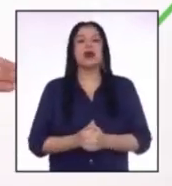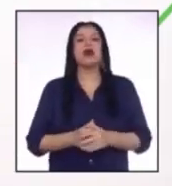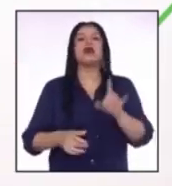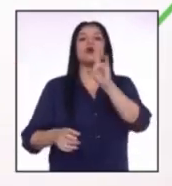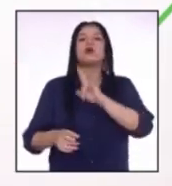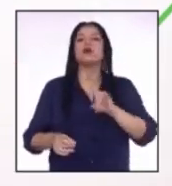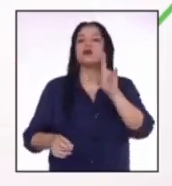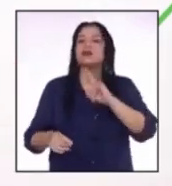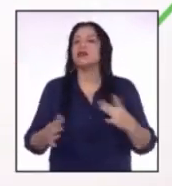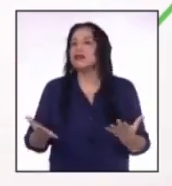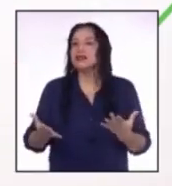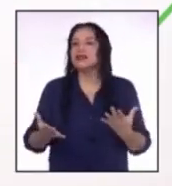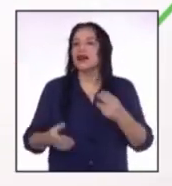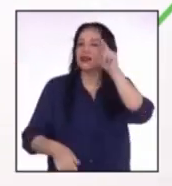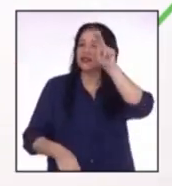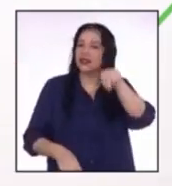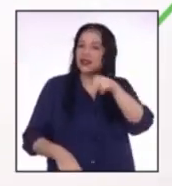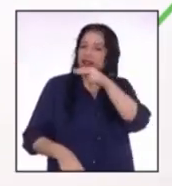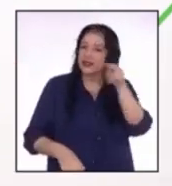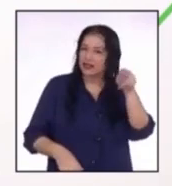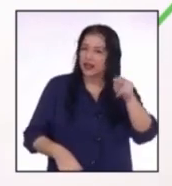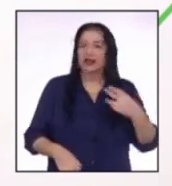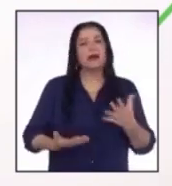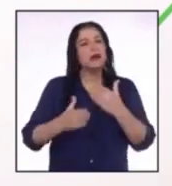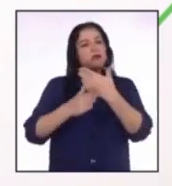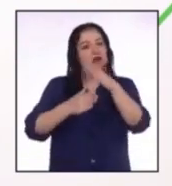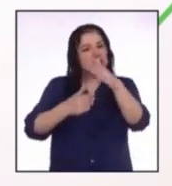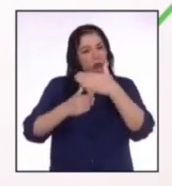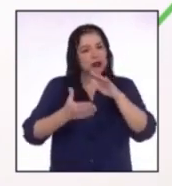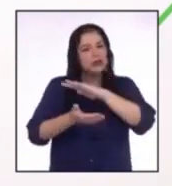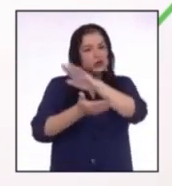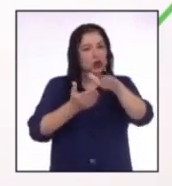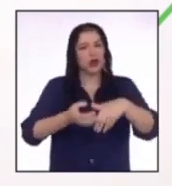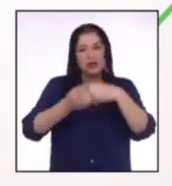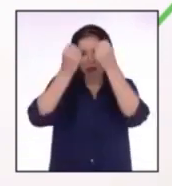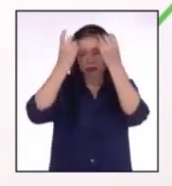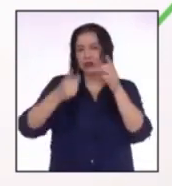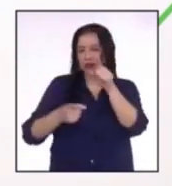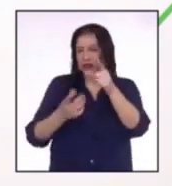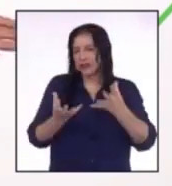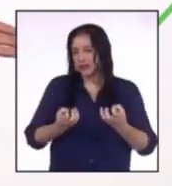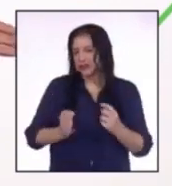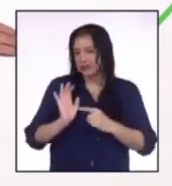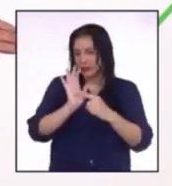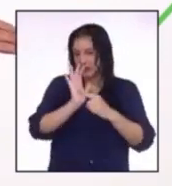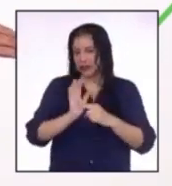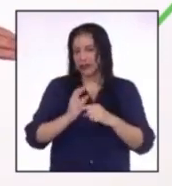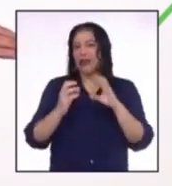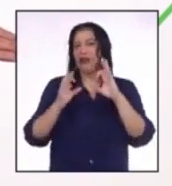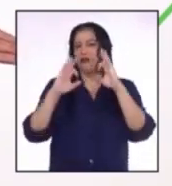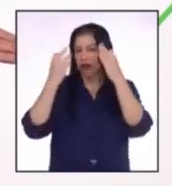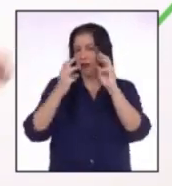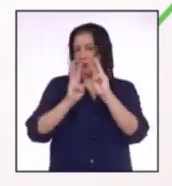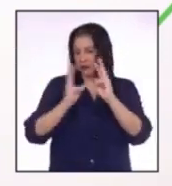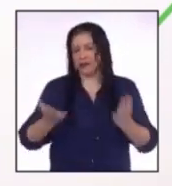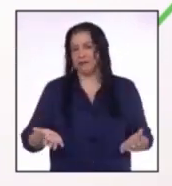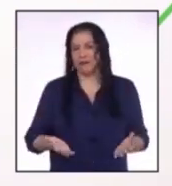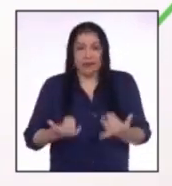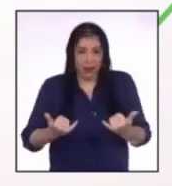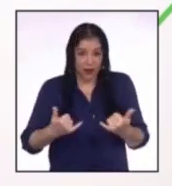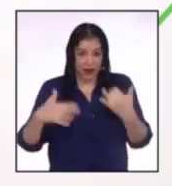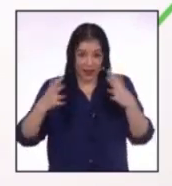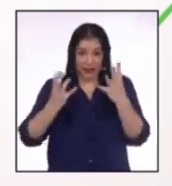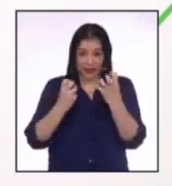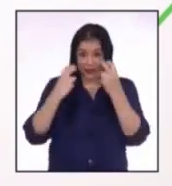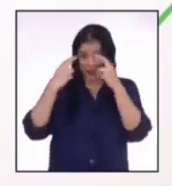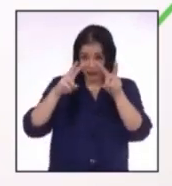utilizando nuestros hashtags para compartir sus publicaciones en redes ahora si se